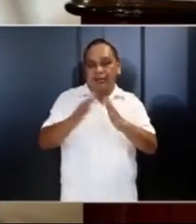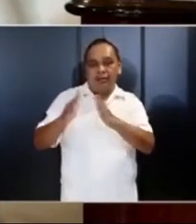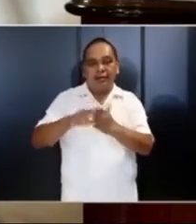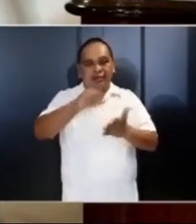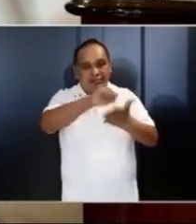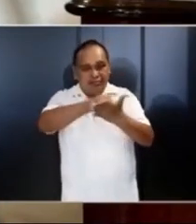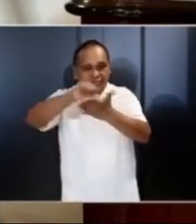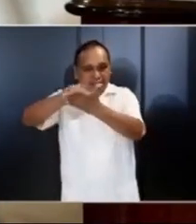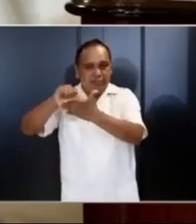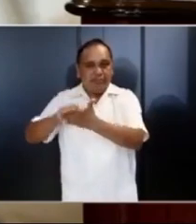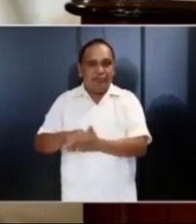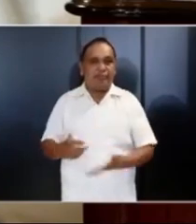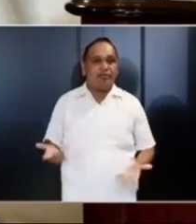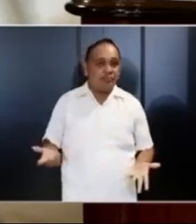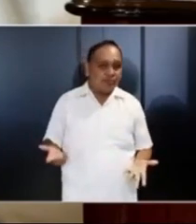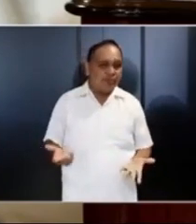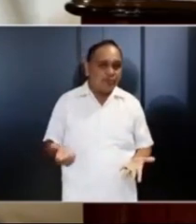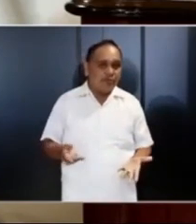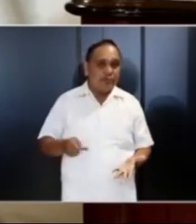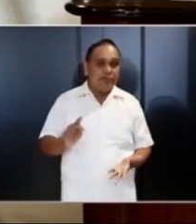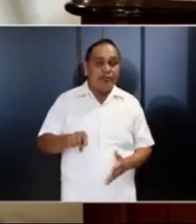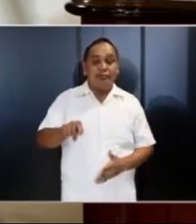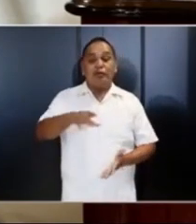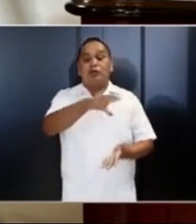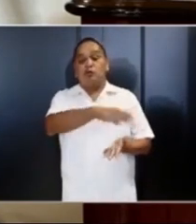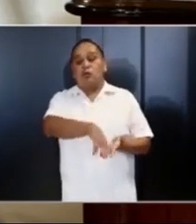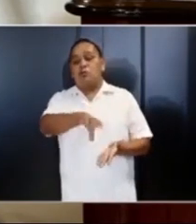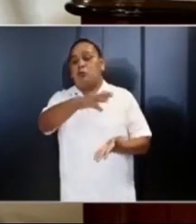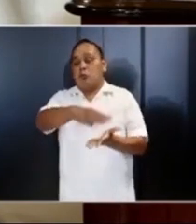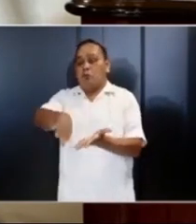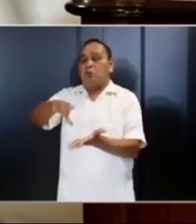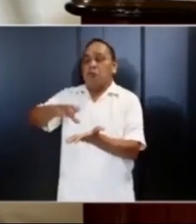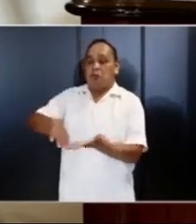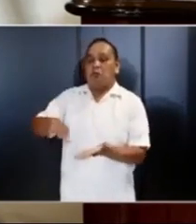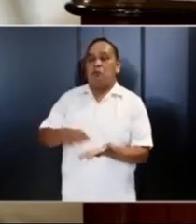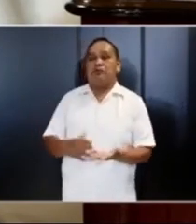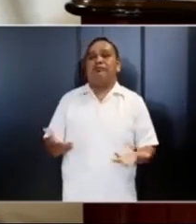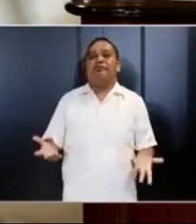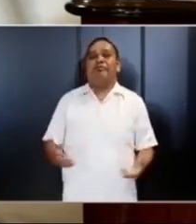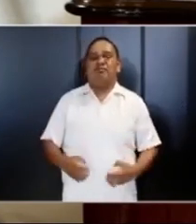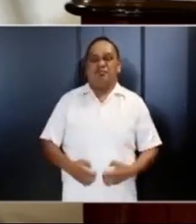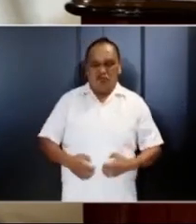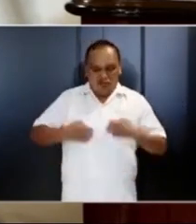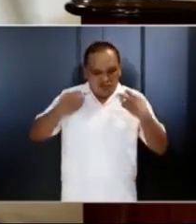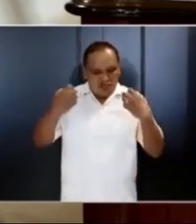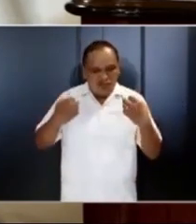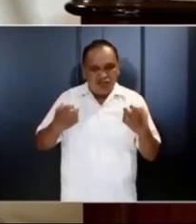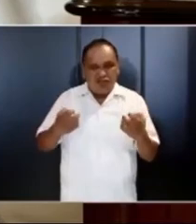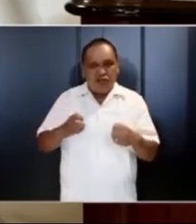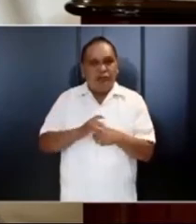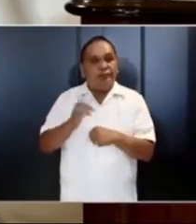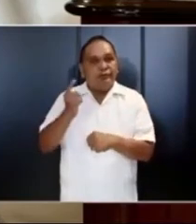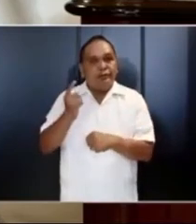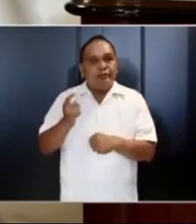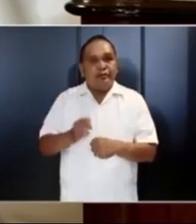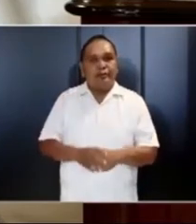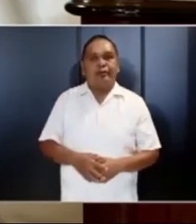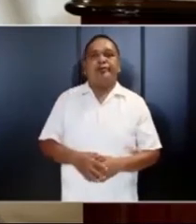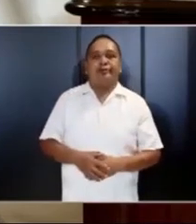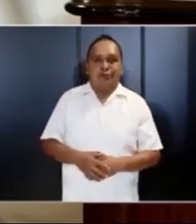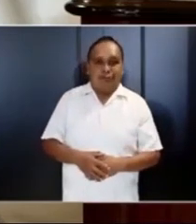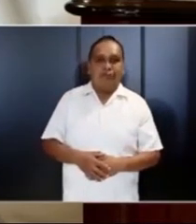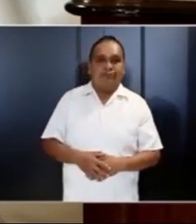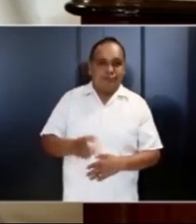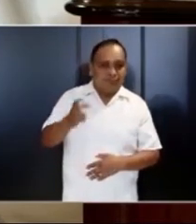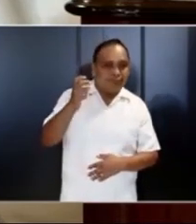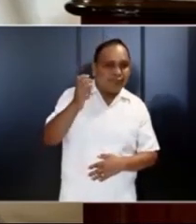convenciendo a la gente. Y aquí todo es compra, compra, ¿no? Entonces, sí, da mucho coraje, pero más con un cinismo. No